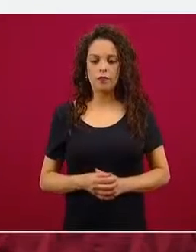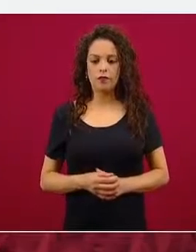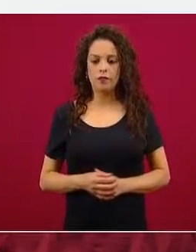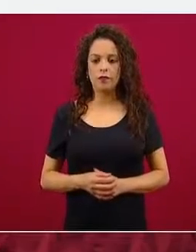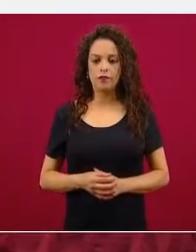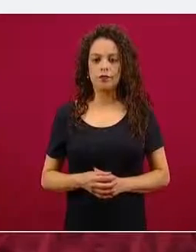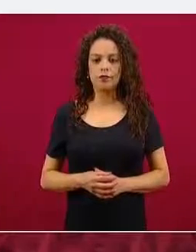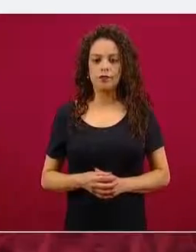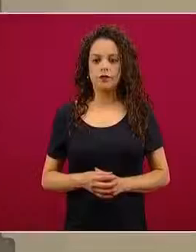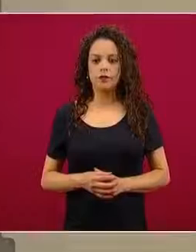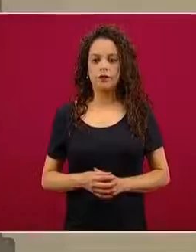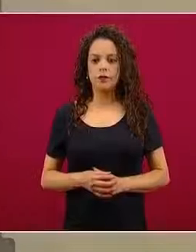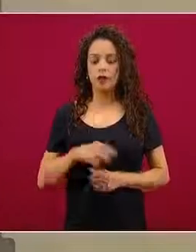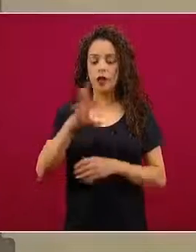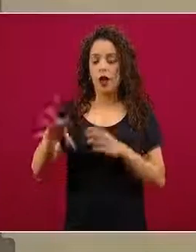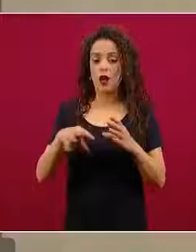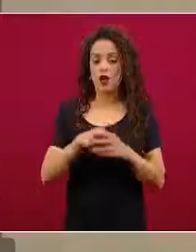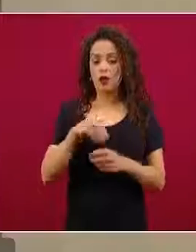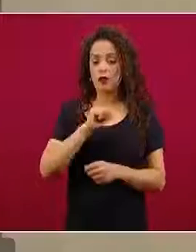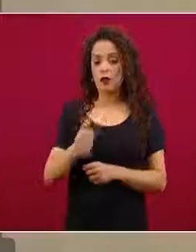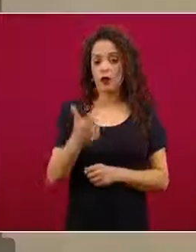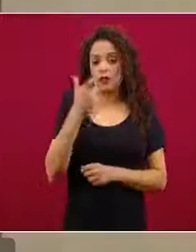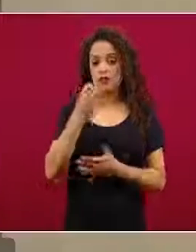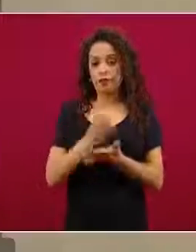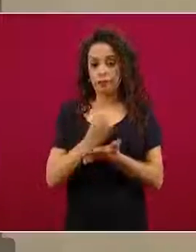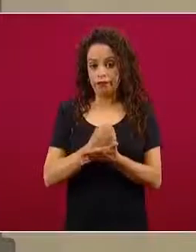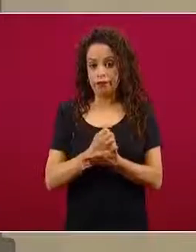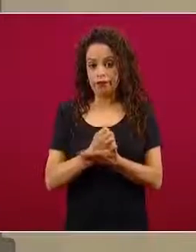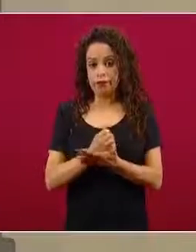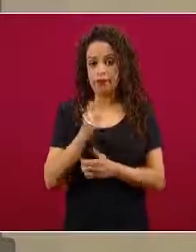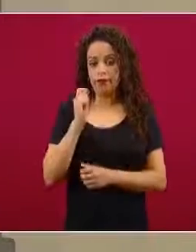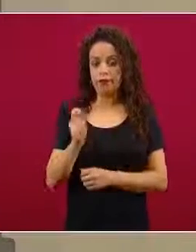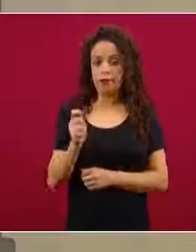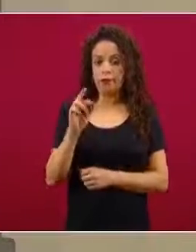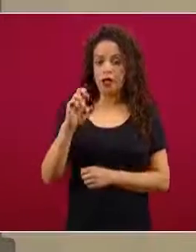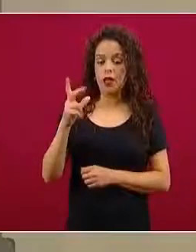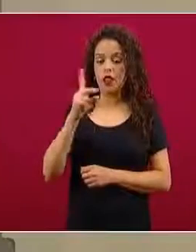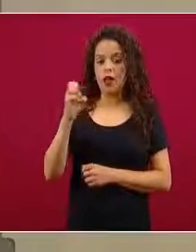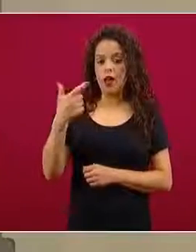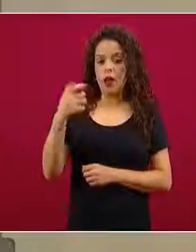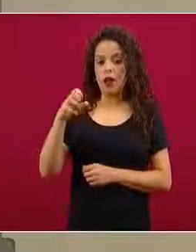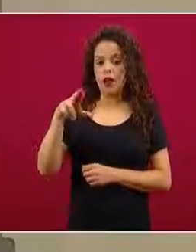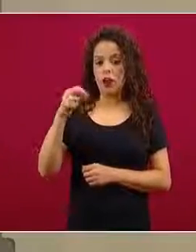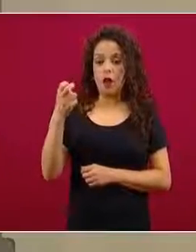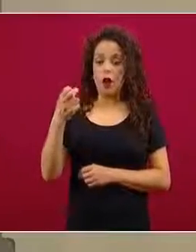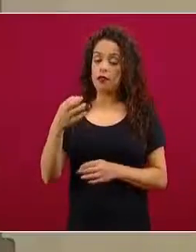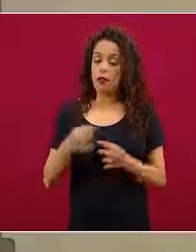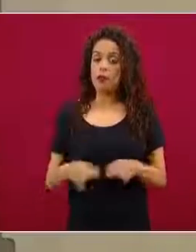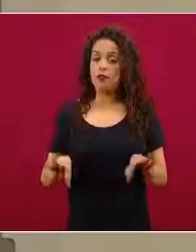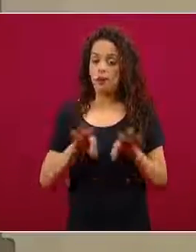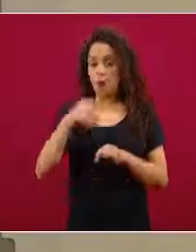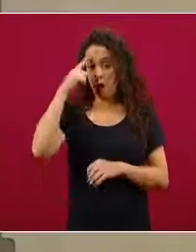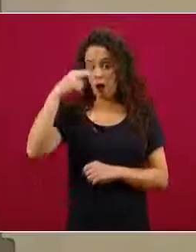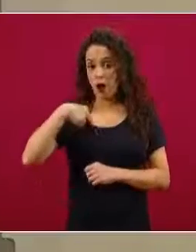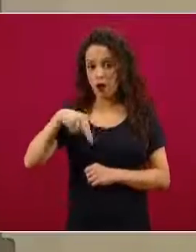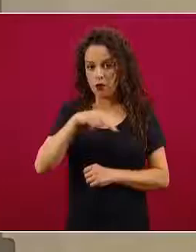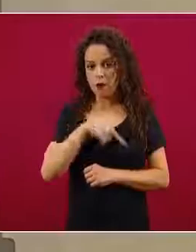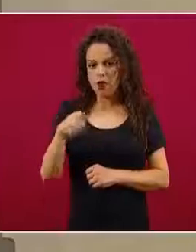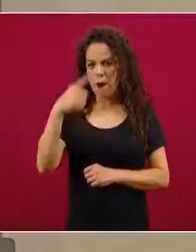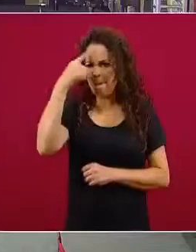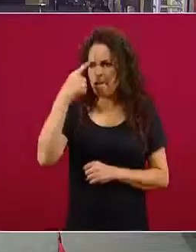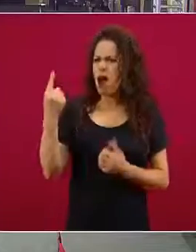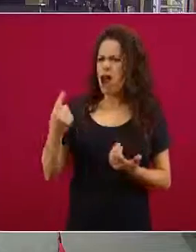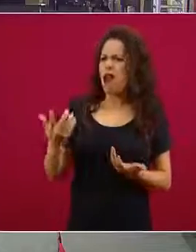Inclusión financiera y brecha de género. La brecha de género, como ustedes saben, es otro componente importante para nosotros. ¿Qué se busca aquí?